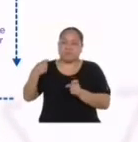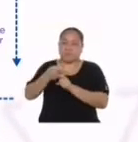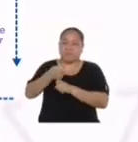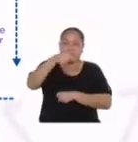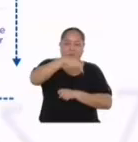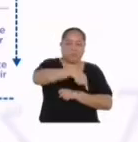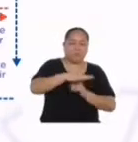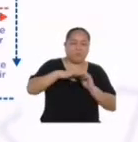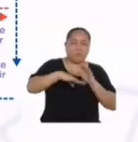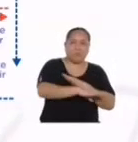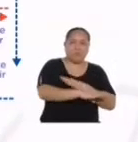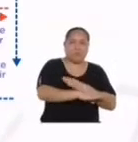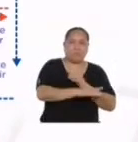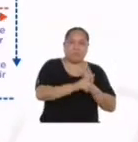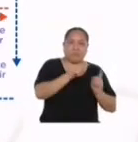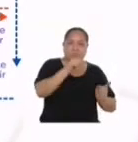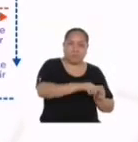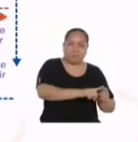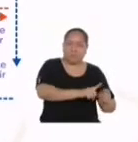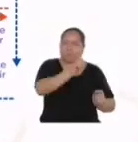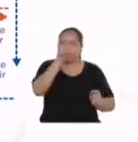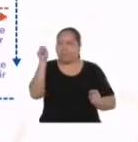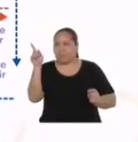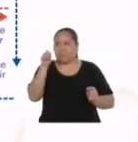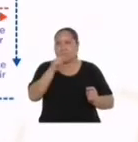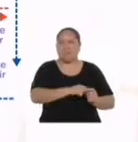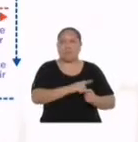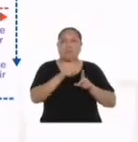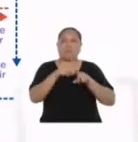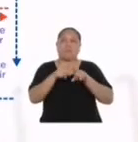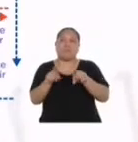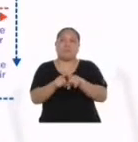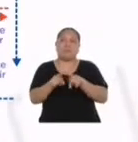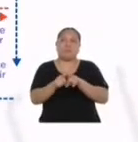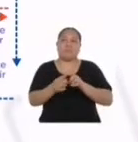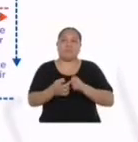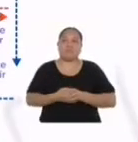las partes bajas y viceversa.